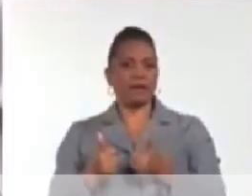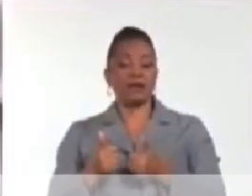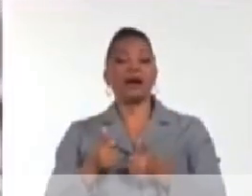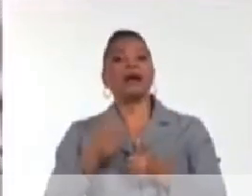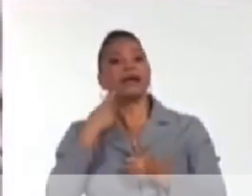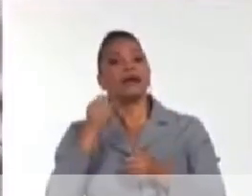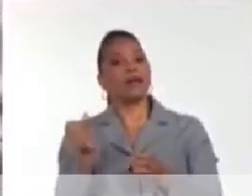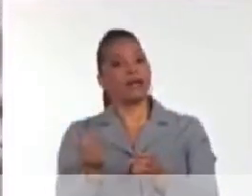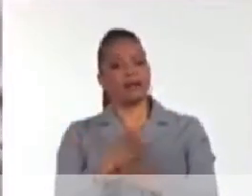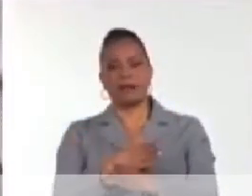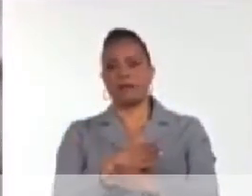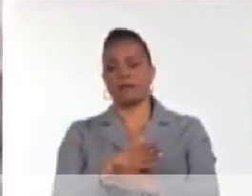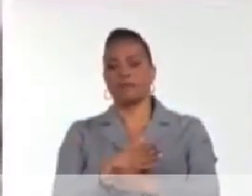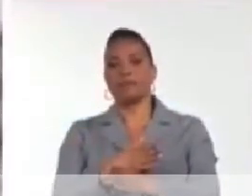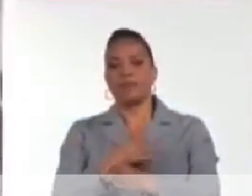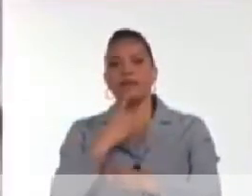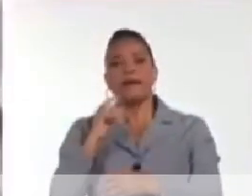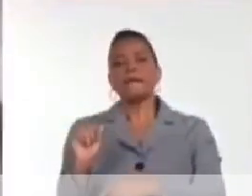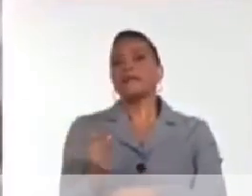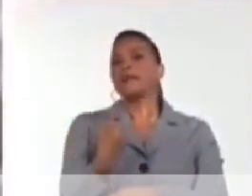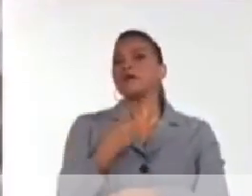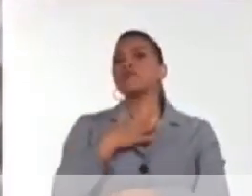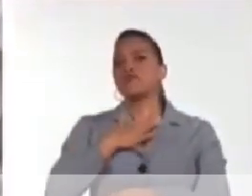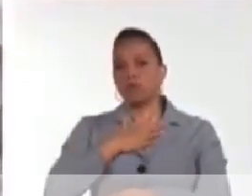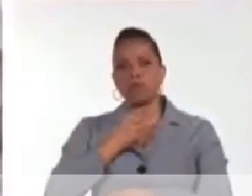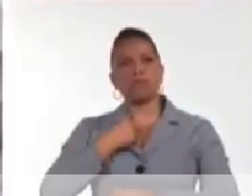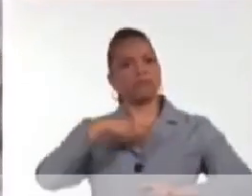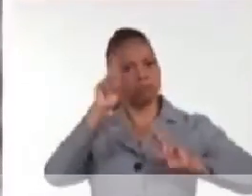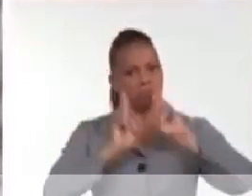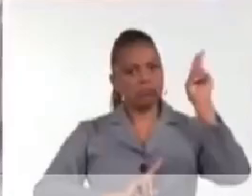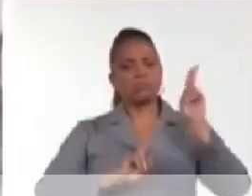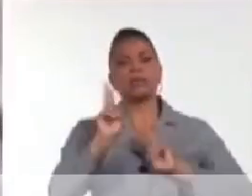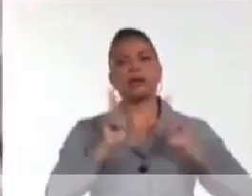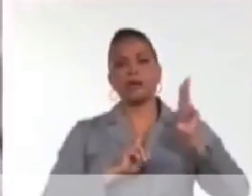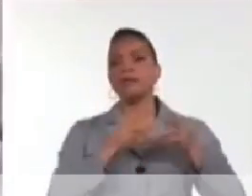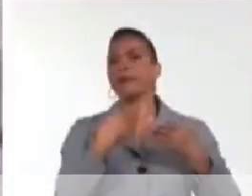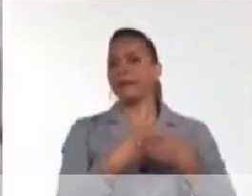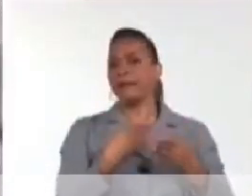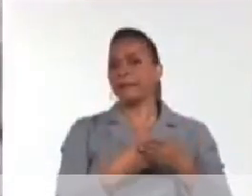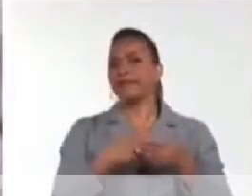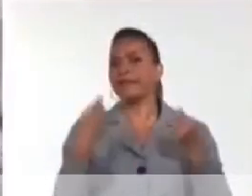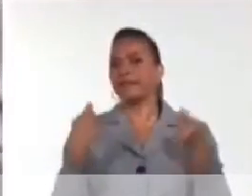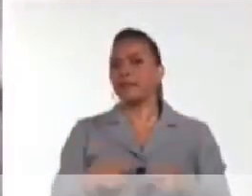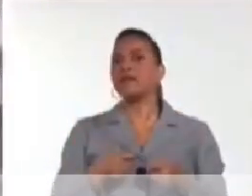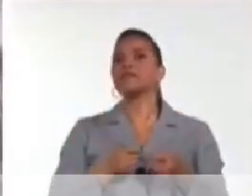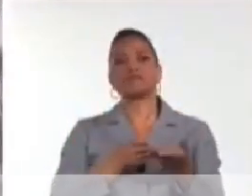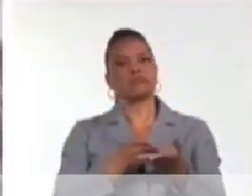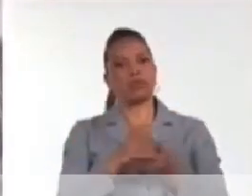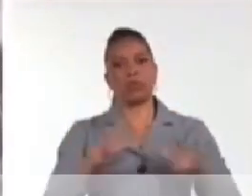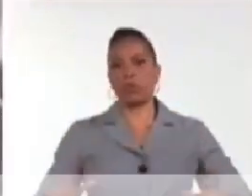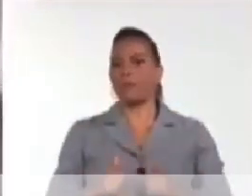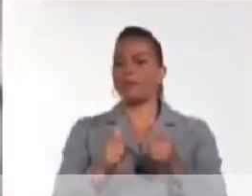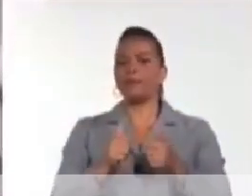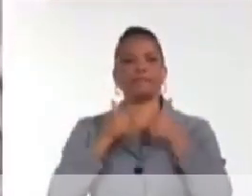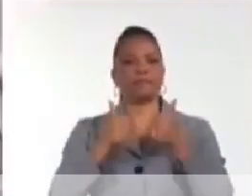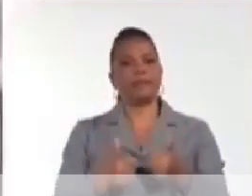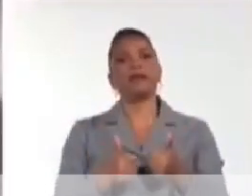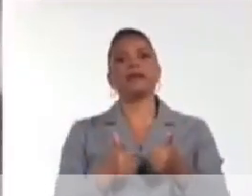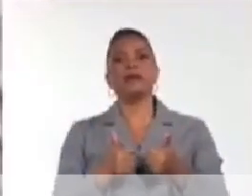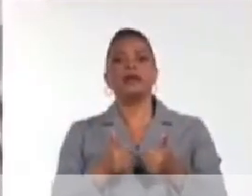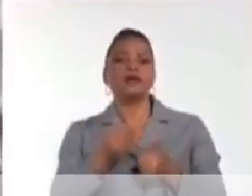definirlo. Porque yo primero estoy de acuerdo en que las empresas tienen que ser eficientes, en que no se puede